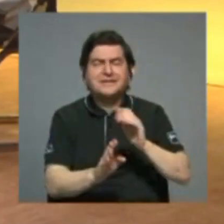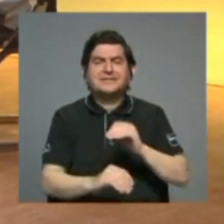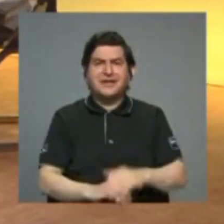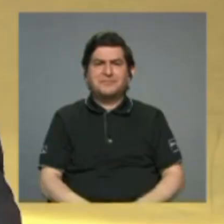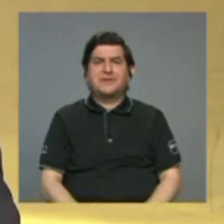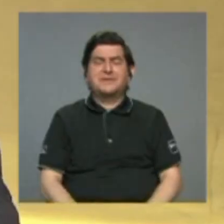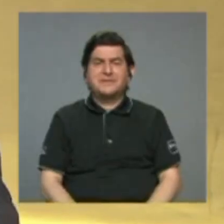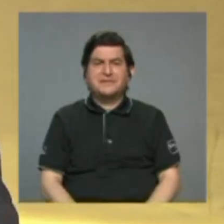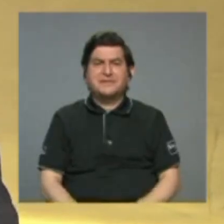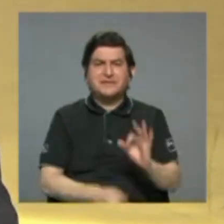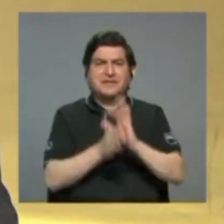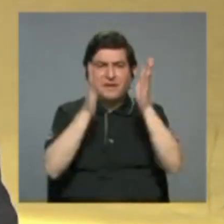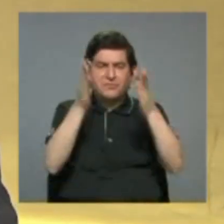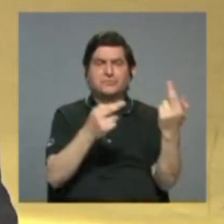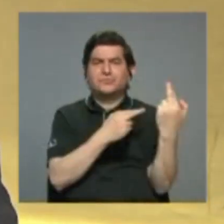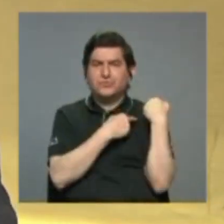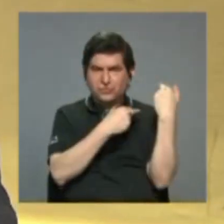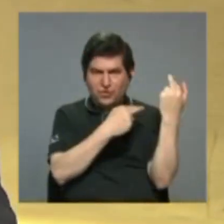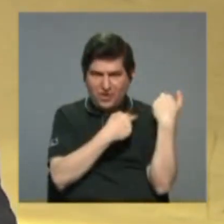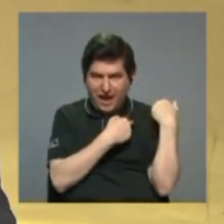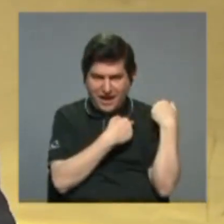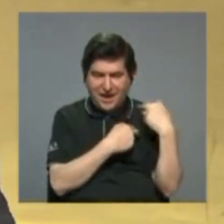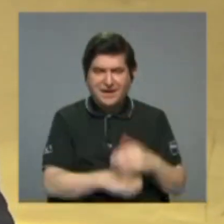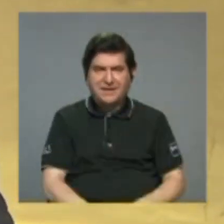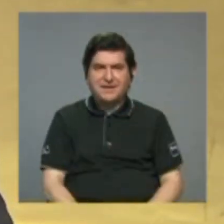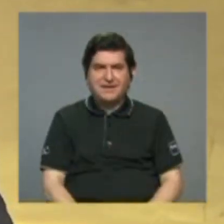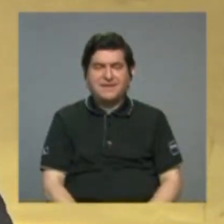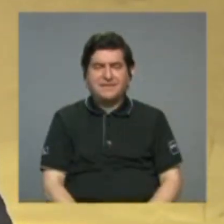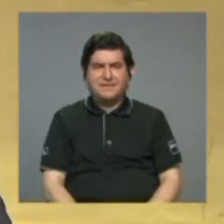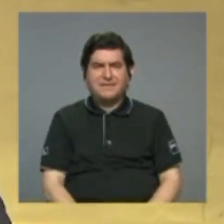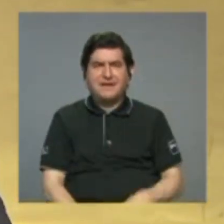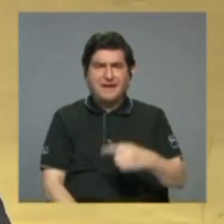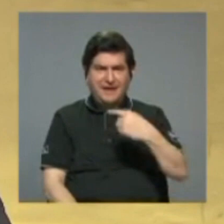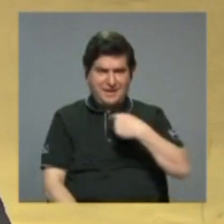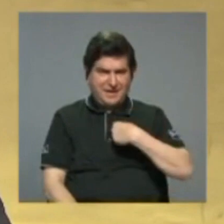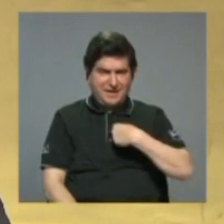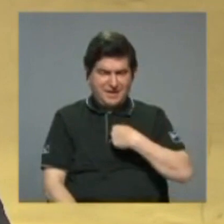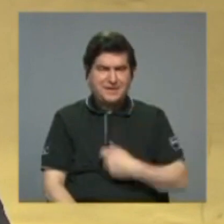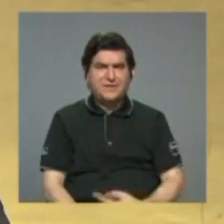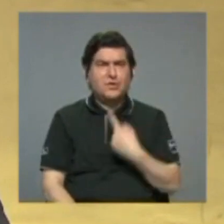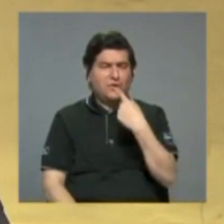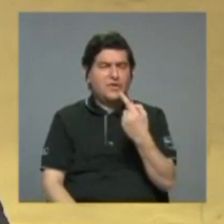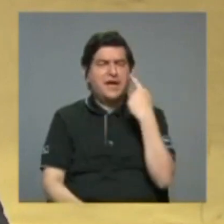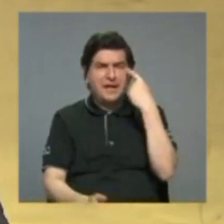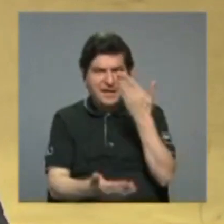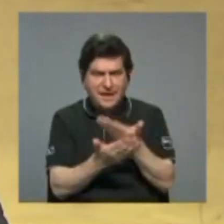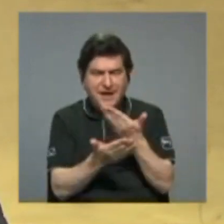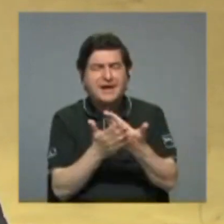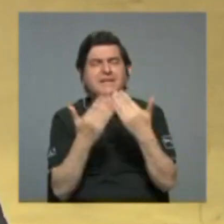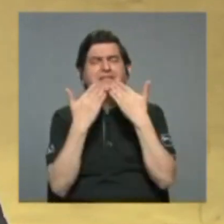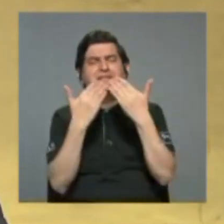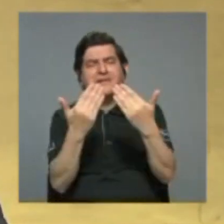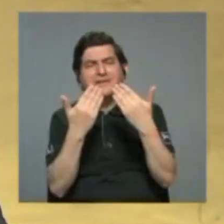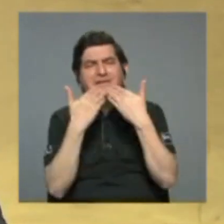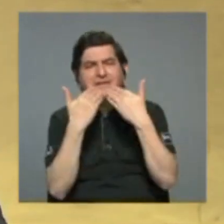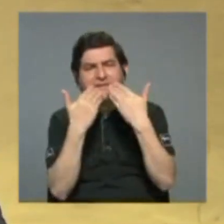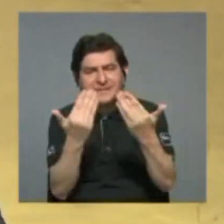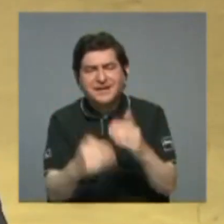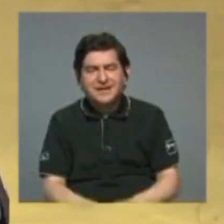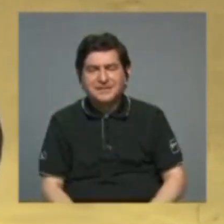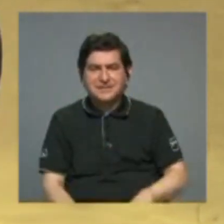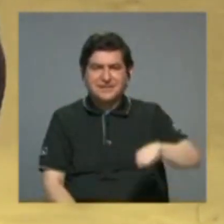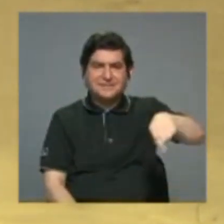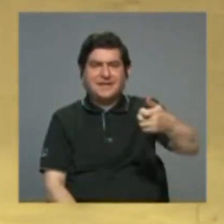la funcionaria encargada de esto que dejara testimonio del agradecimiento de